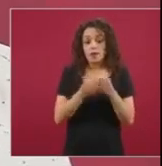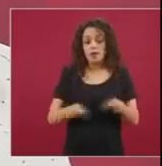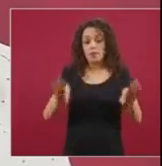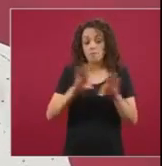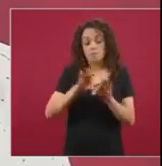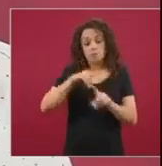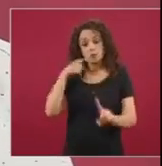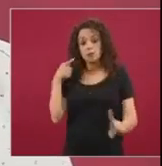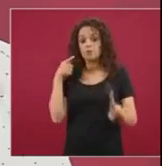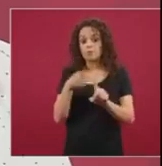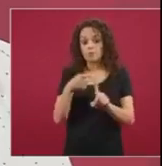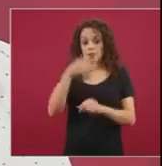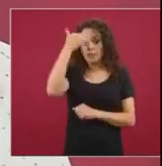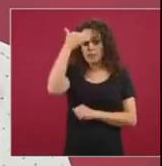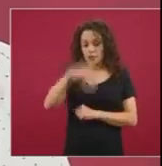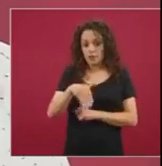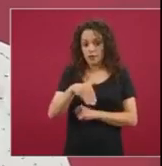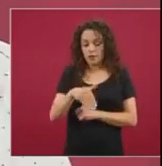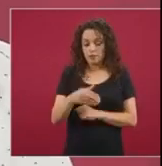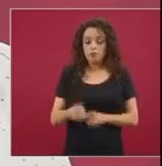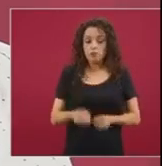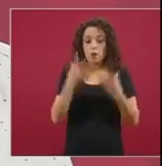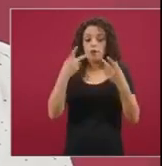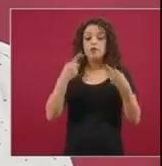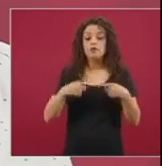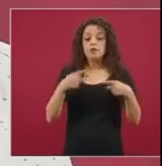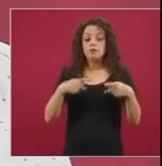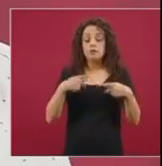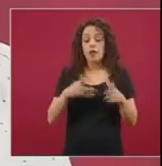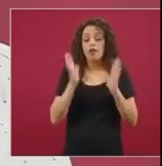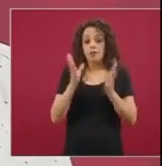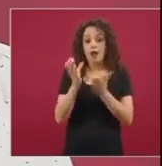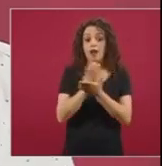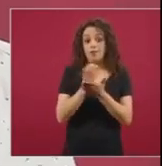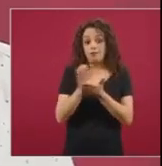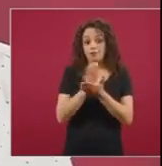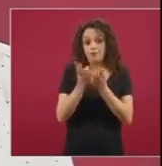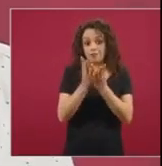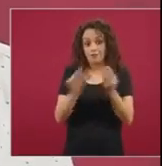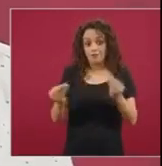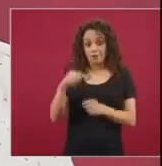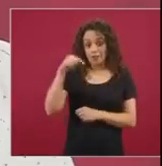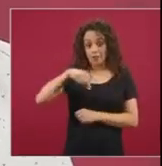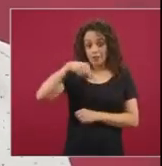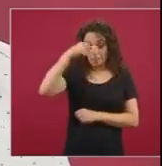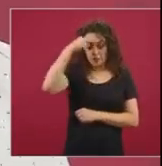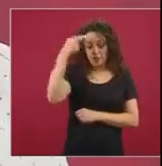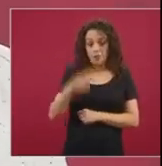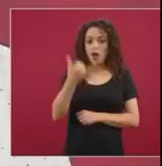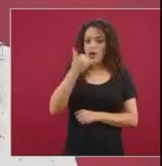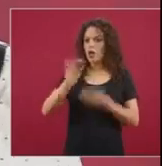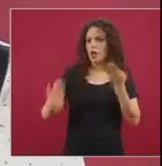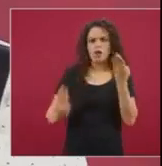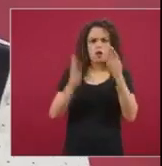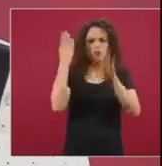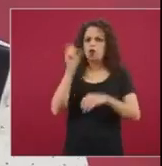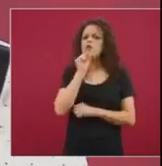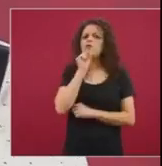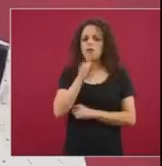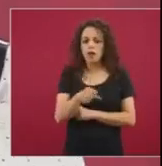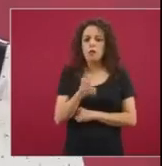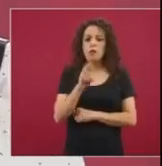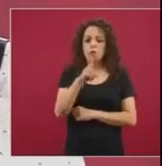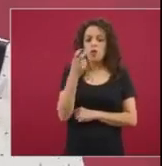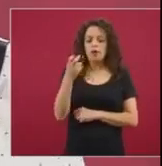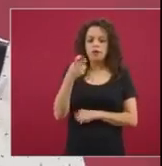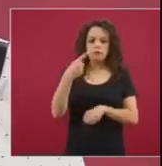extraordinaria cantidad de personas que también se han recuperado en nuestro país y en el mundo de esta lamentable